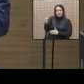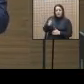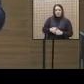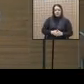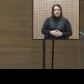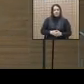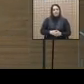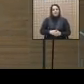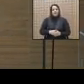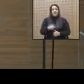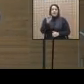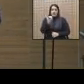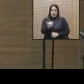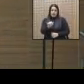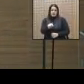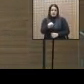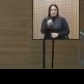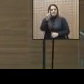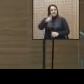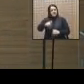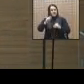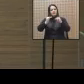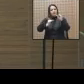Y en ese entendido tenemos que hacer equilibrios.